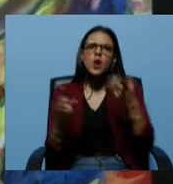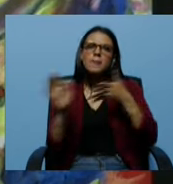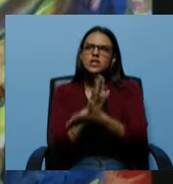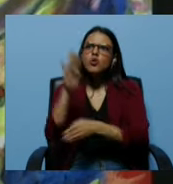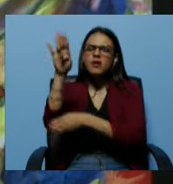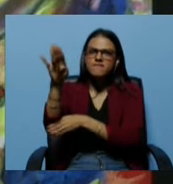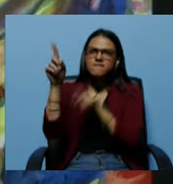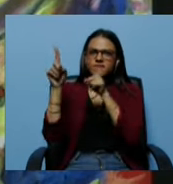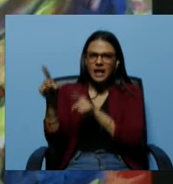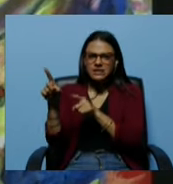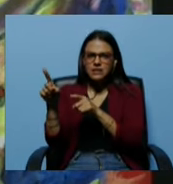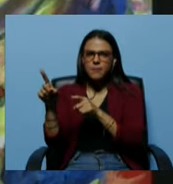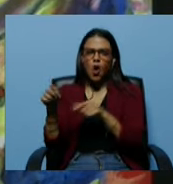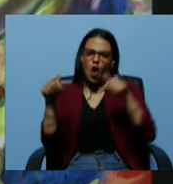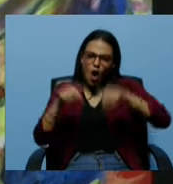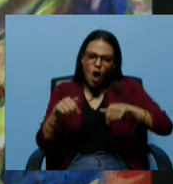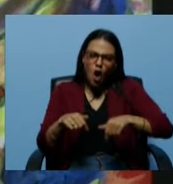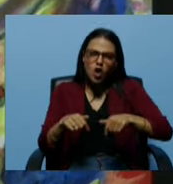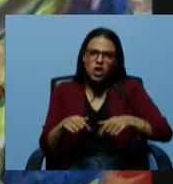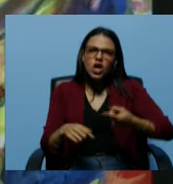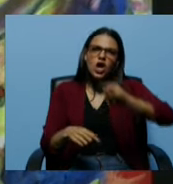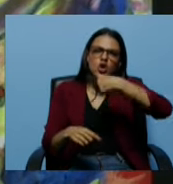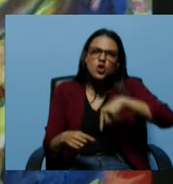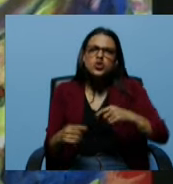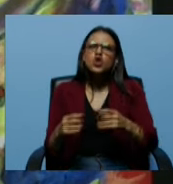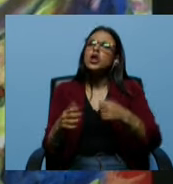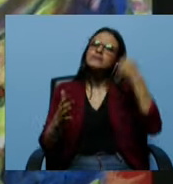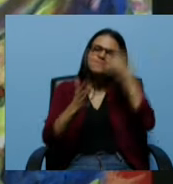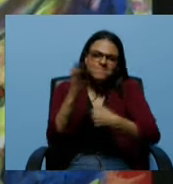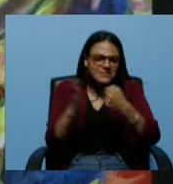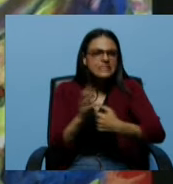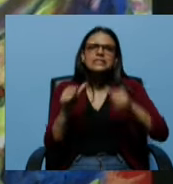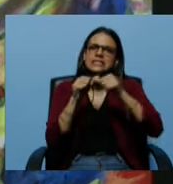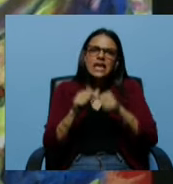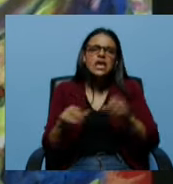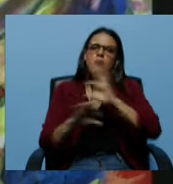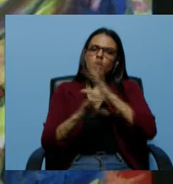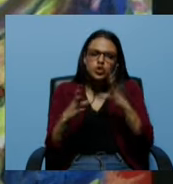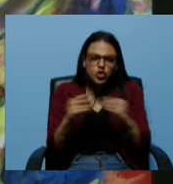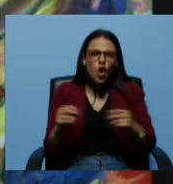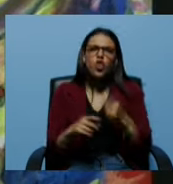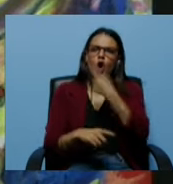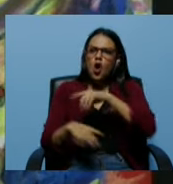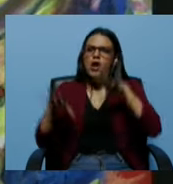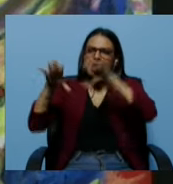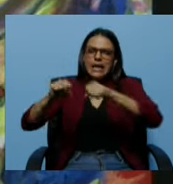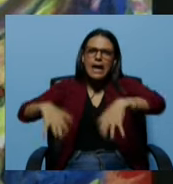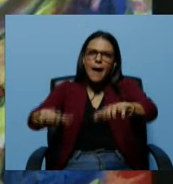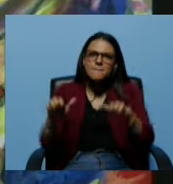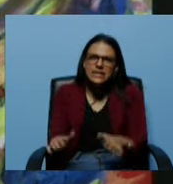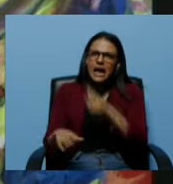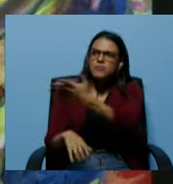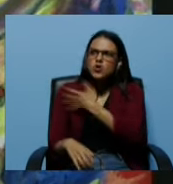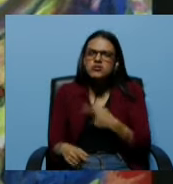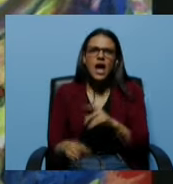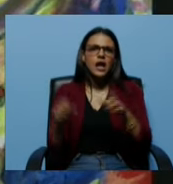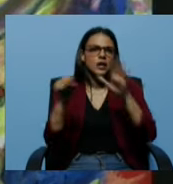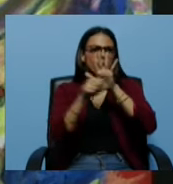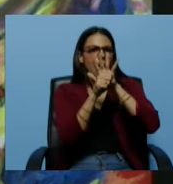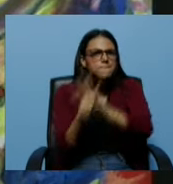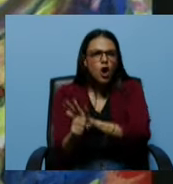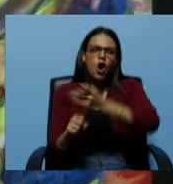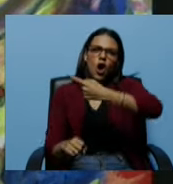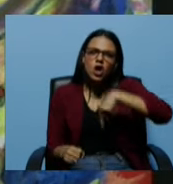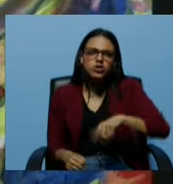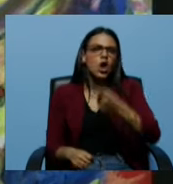neoliberalismo. Hoy la lucha es contra el neoliberalismo en toda su forma de capitalismo salvaje.